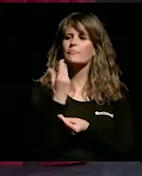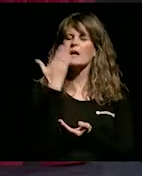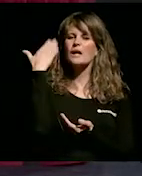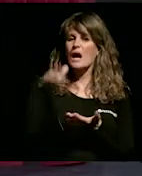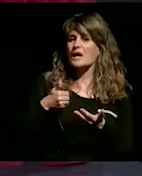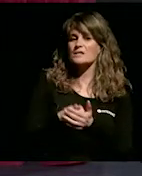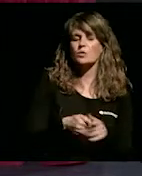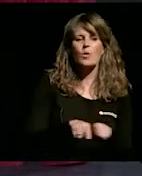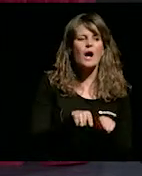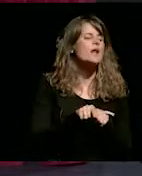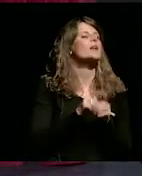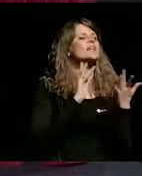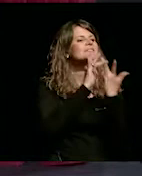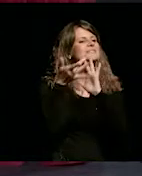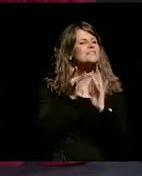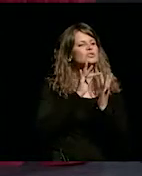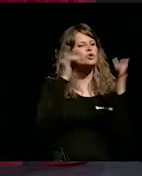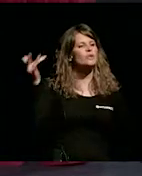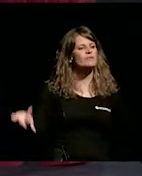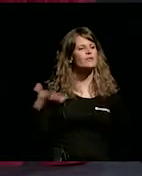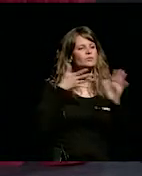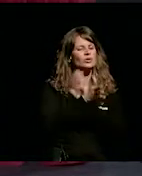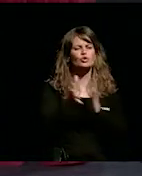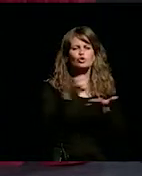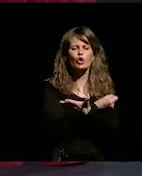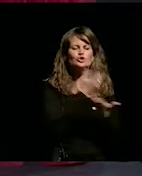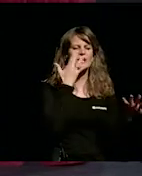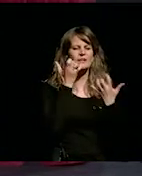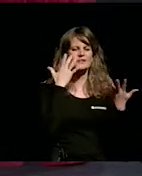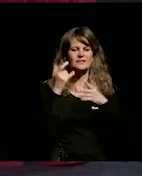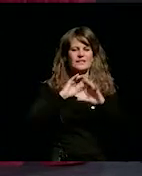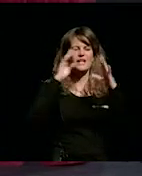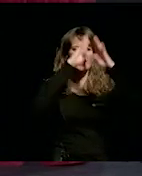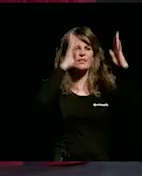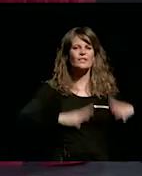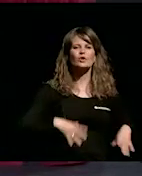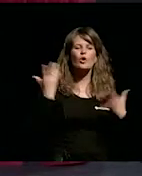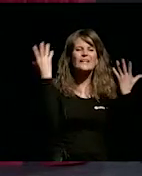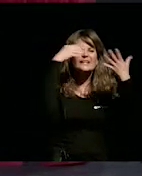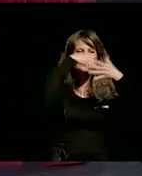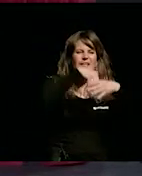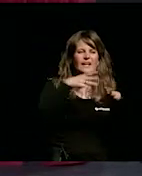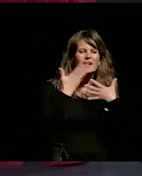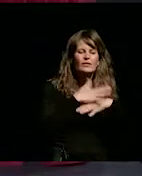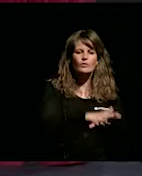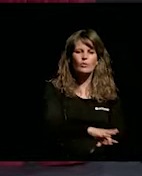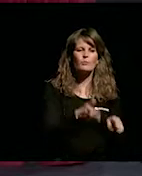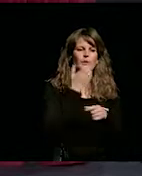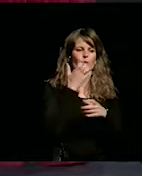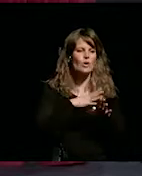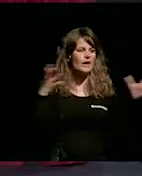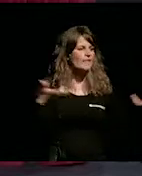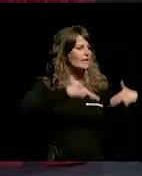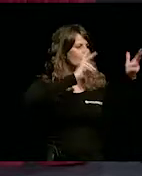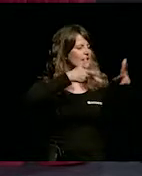circo de forma desconectada. Nosotros integramos todos los artistas del circo en una forma grande, maravillosa,